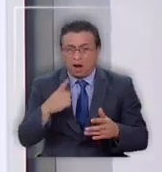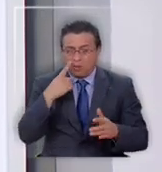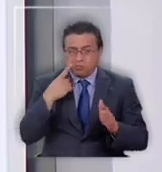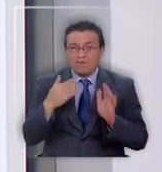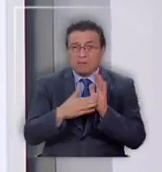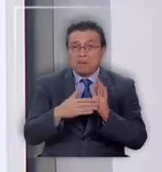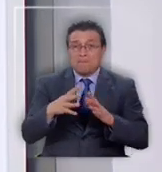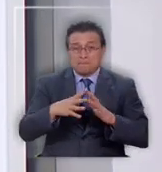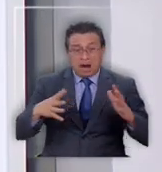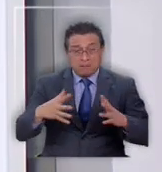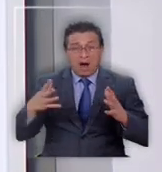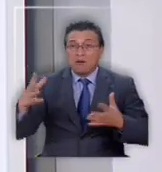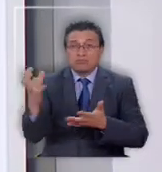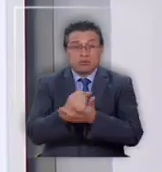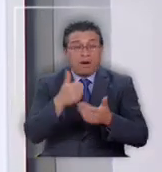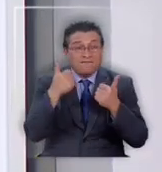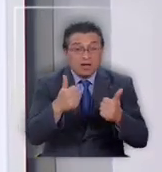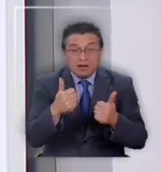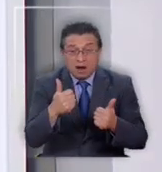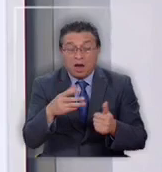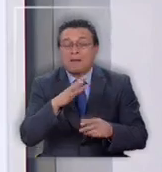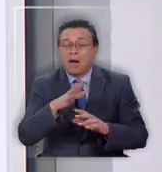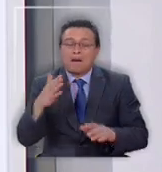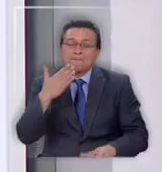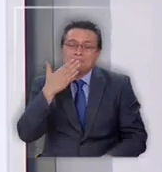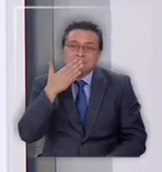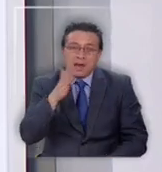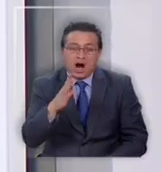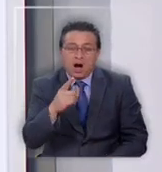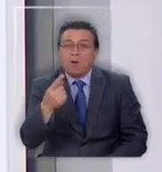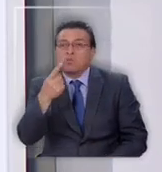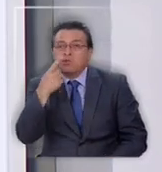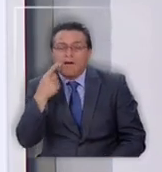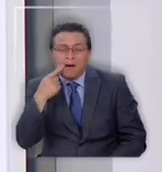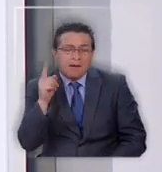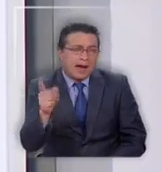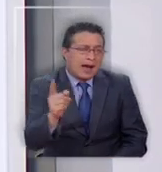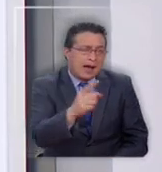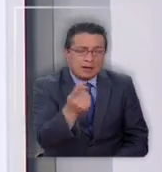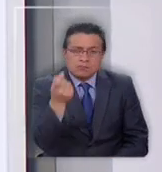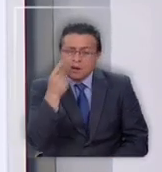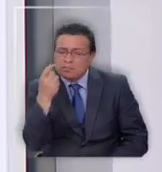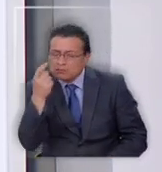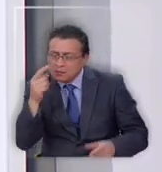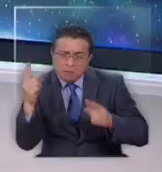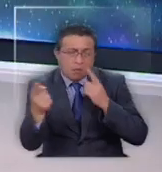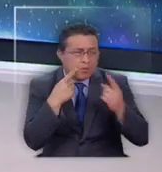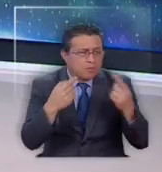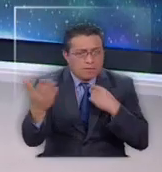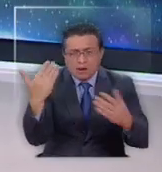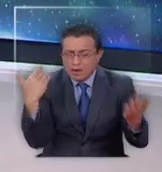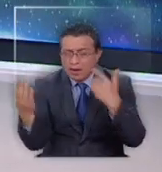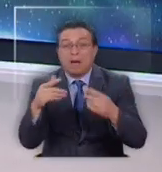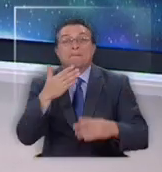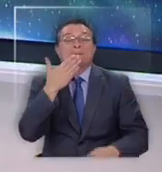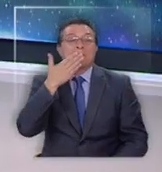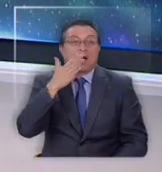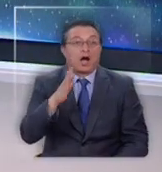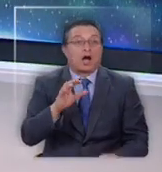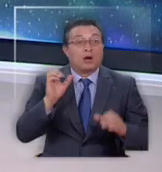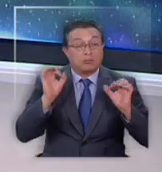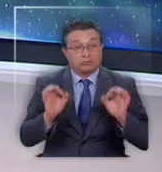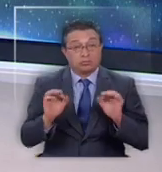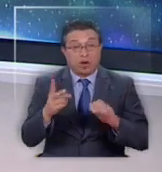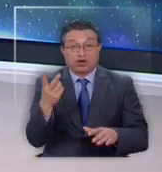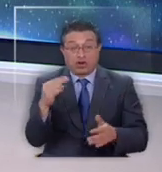países que han manejado esto con más éxito en el mundo que la capacidad de hacer muchos testeos es la estrategia más exitosa porque si tenemos la capacidad de